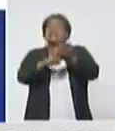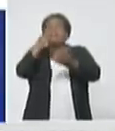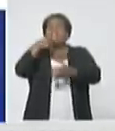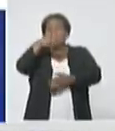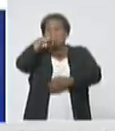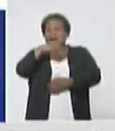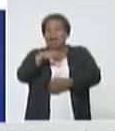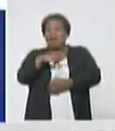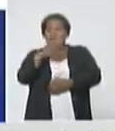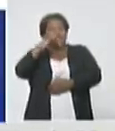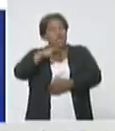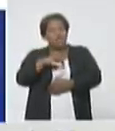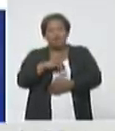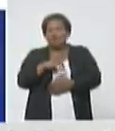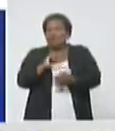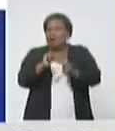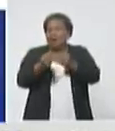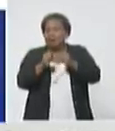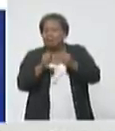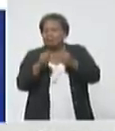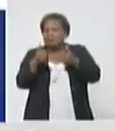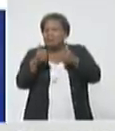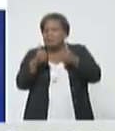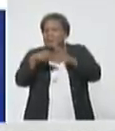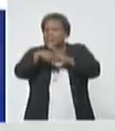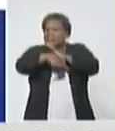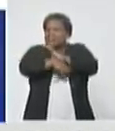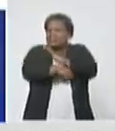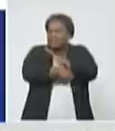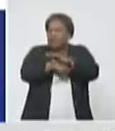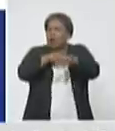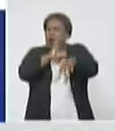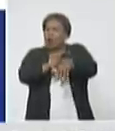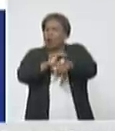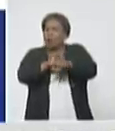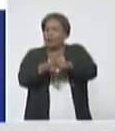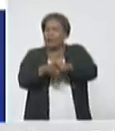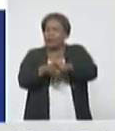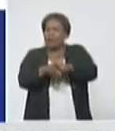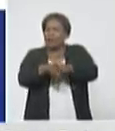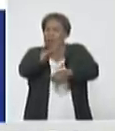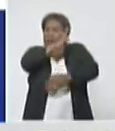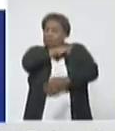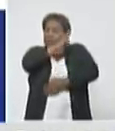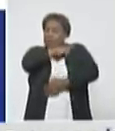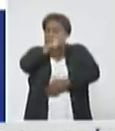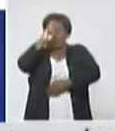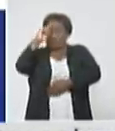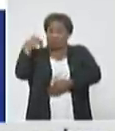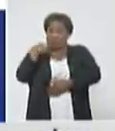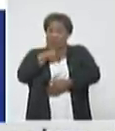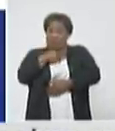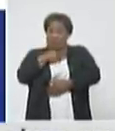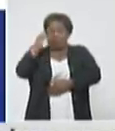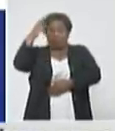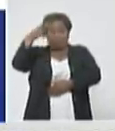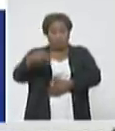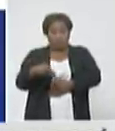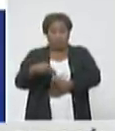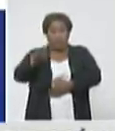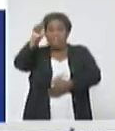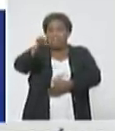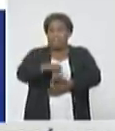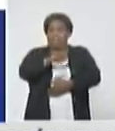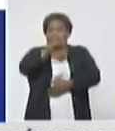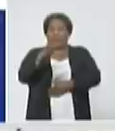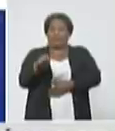de COVID-19. Y las autoridades de Ho Chi Minh, se comenta en Vietnam, han ordenado la provisión de reuniones de más de